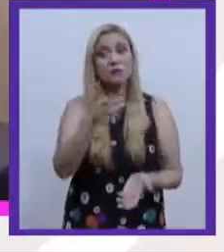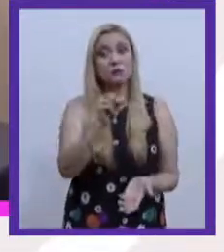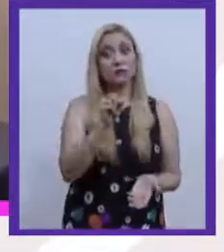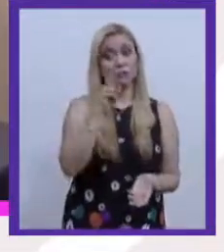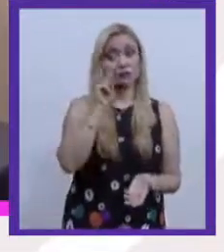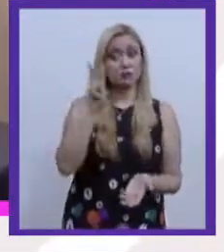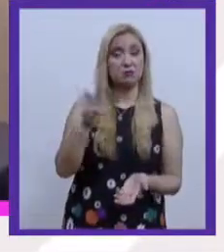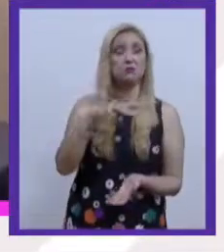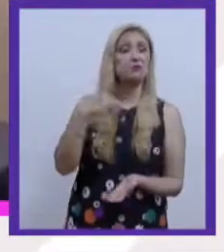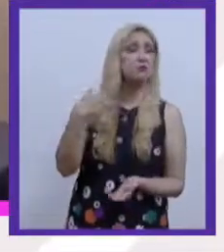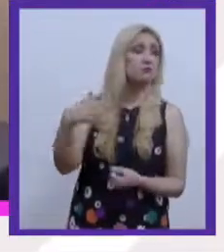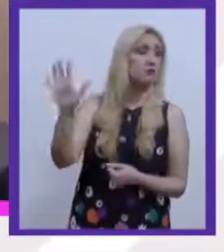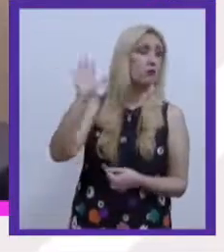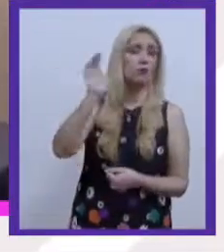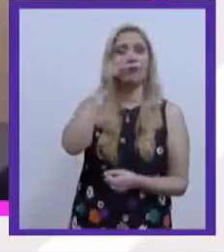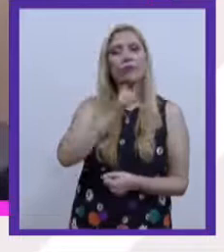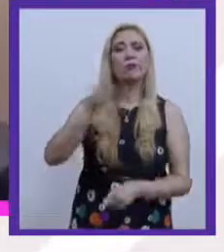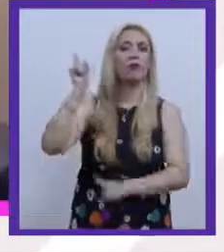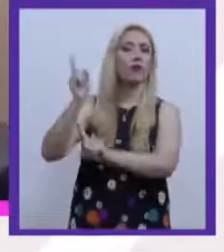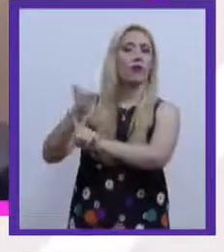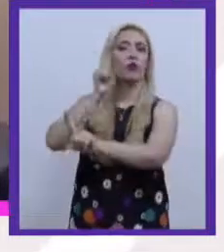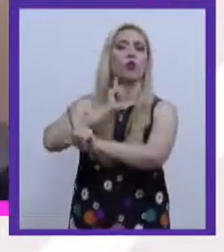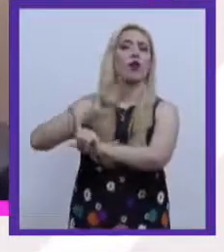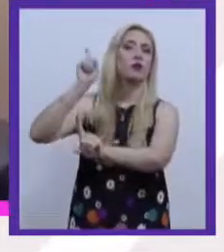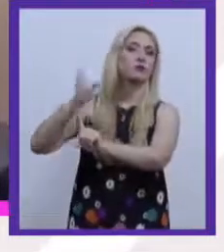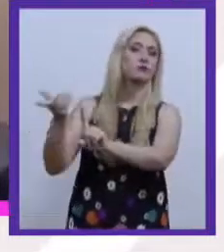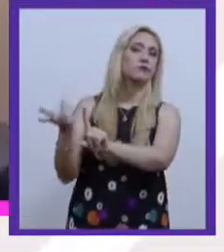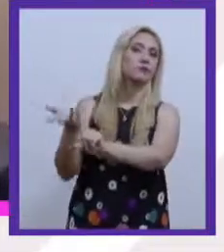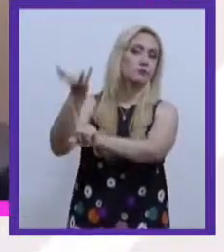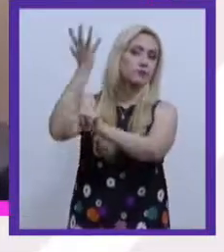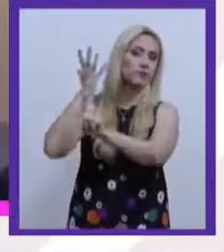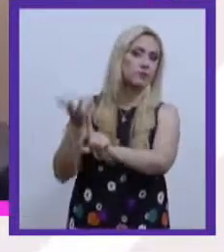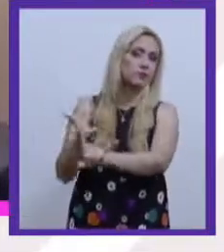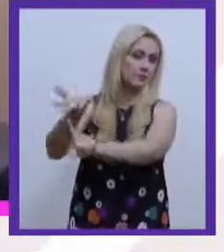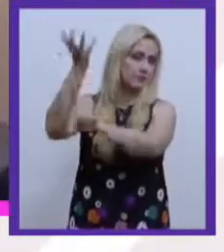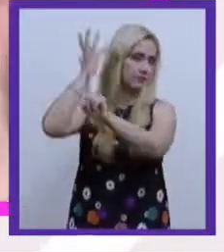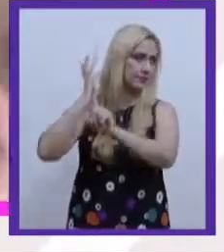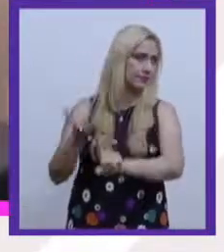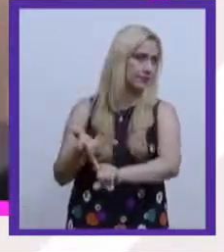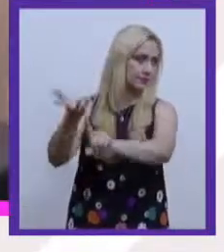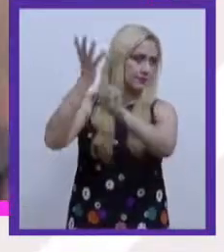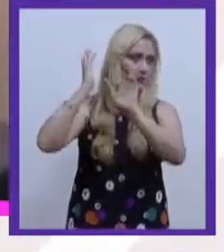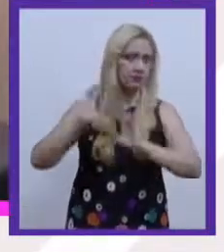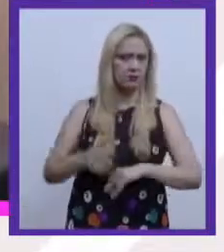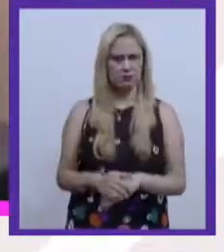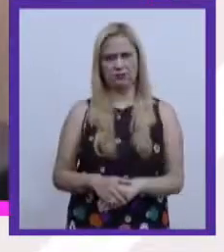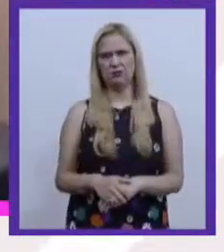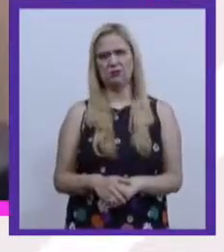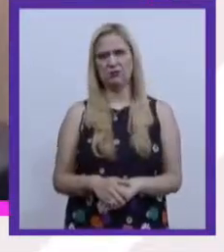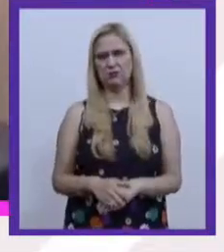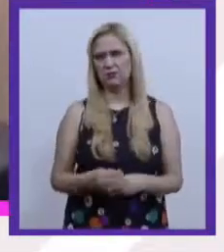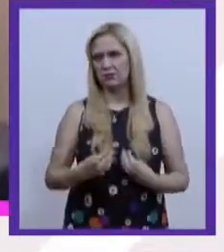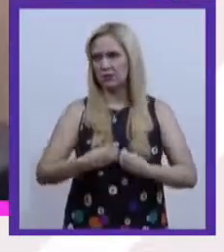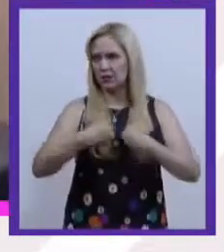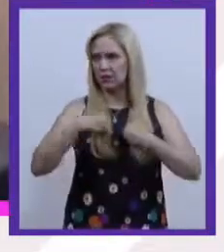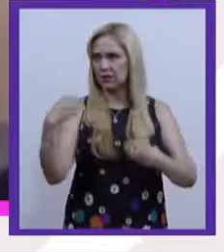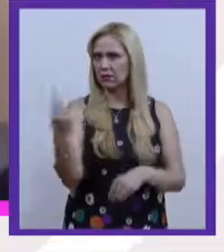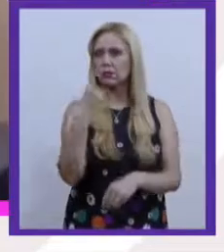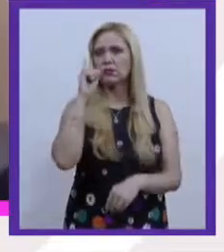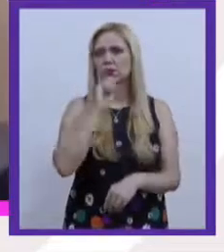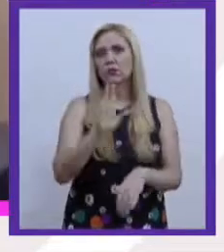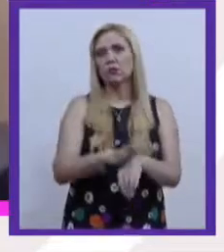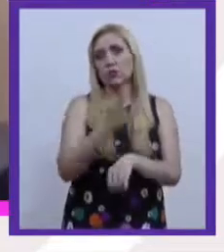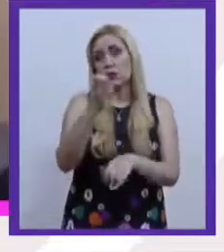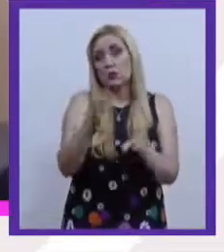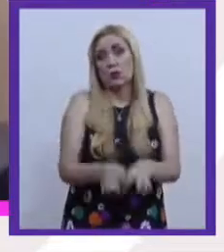porque generalmente nos toca a las mujeres hacerlo, ¿no? Y tú bien dabas los datos de lo que ha implicado esto en la vida de las mujeres, y por eso es